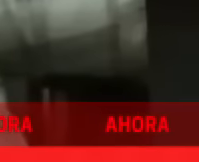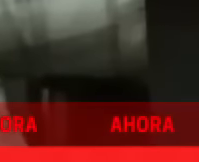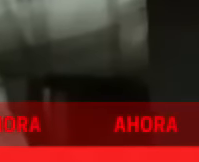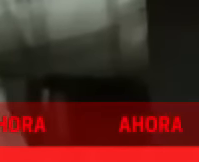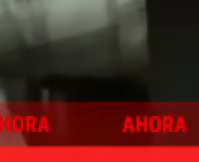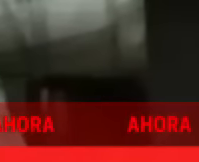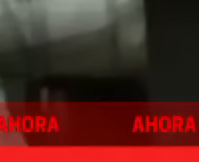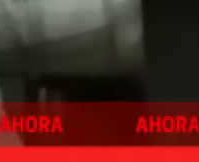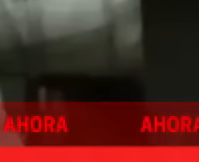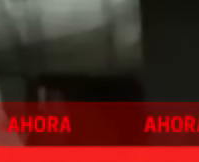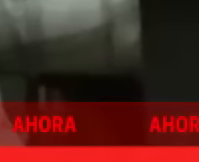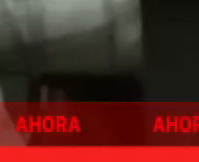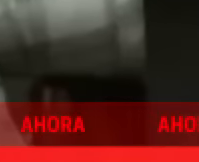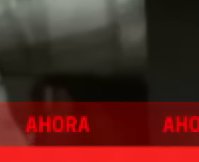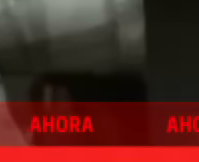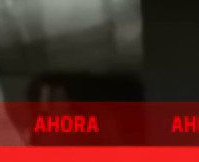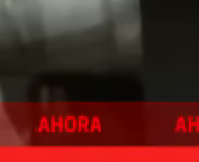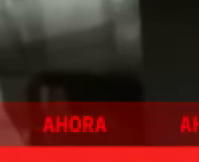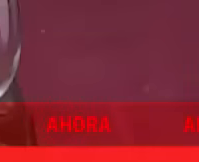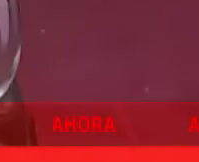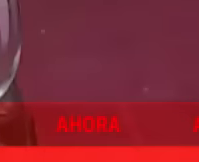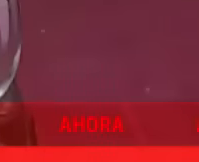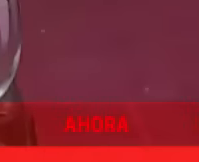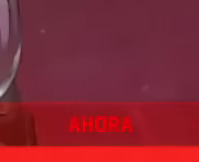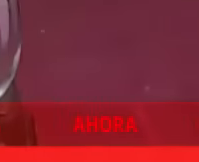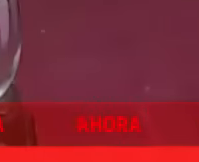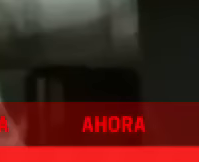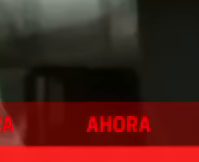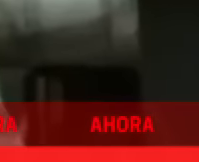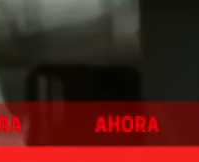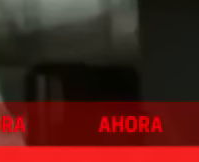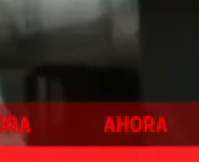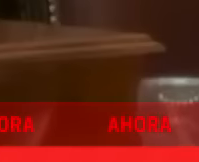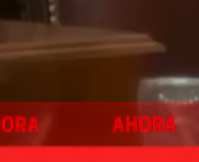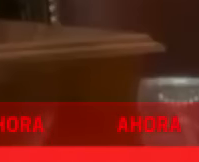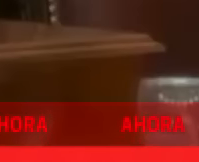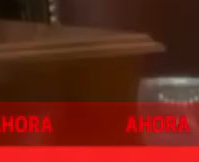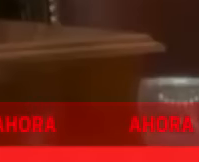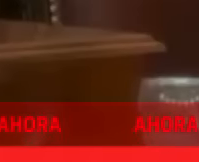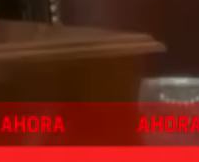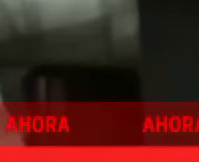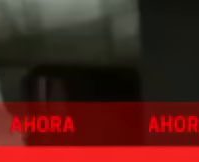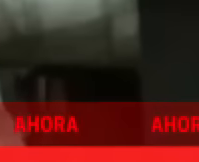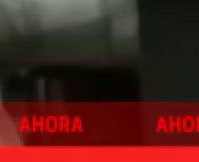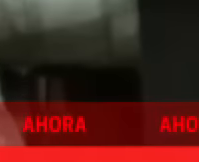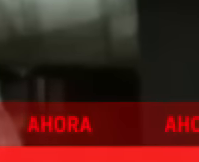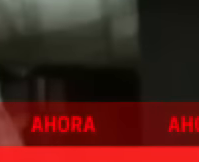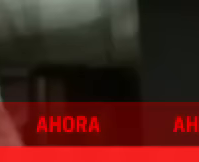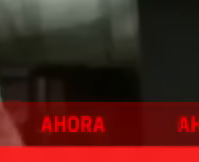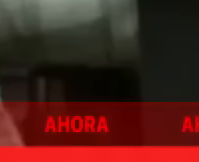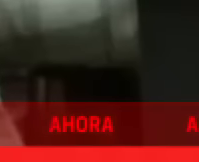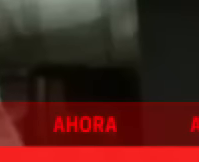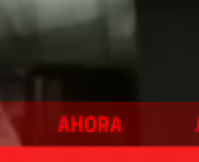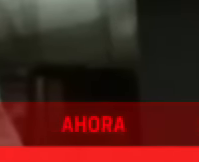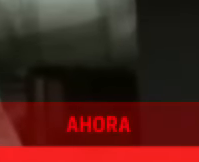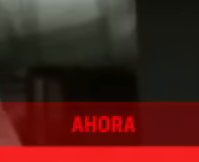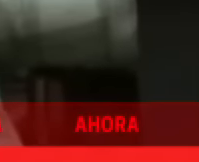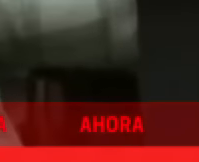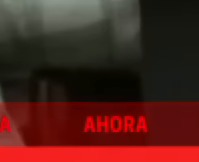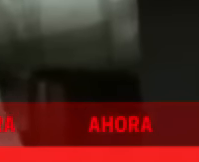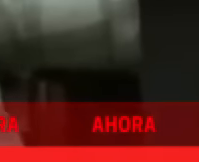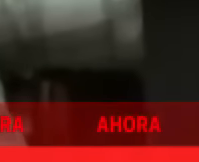No, pero no es así. Faltan votar dos senadores. Otra vez, en diputados, diputados se